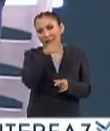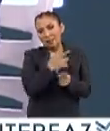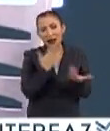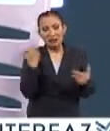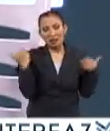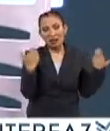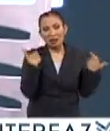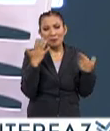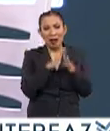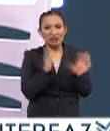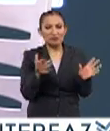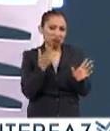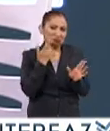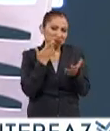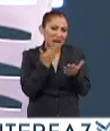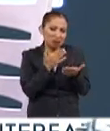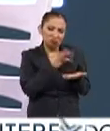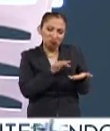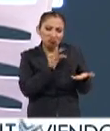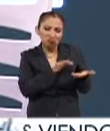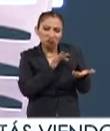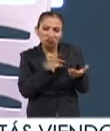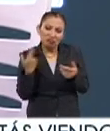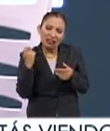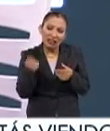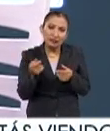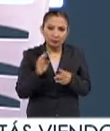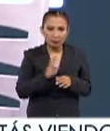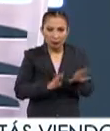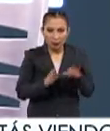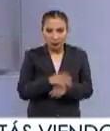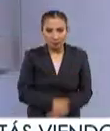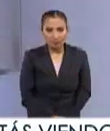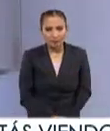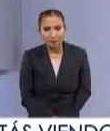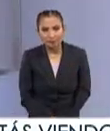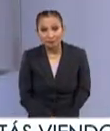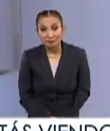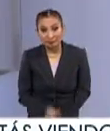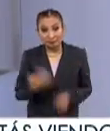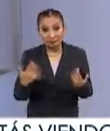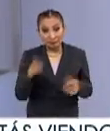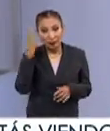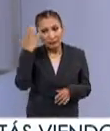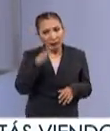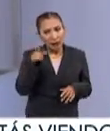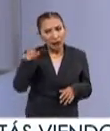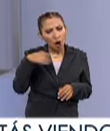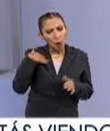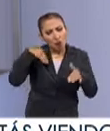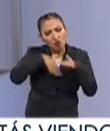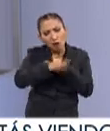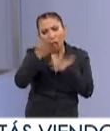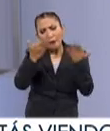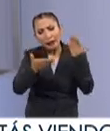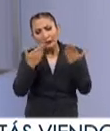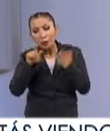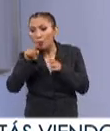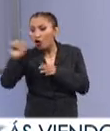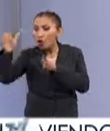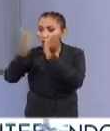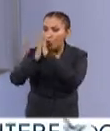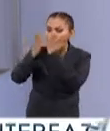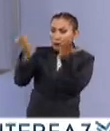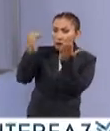más divertida y más ligera de acercarse. Pues sí, eso es importante, sabernos adentrar, porque de repente puedes entrar por un